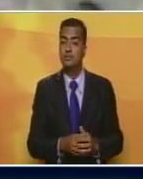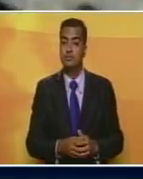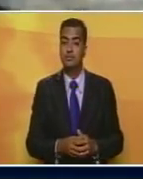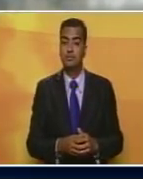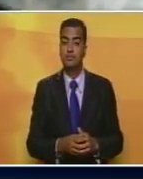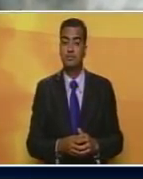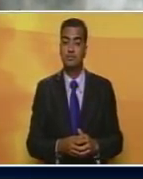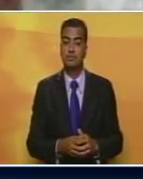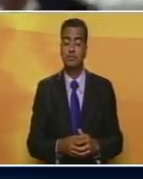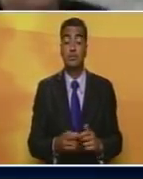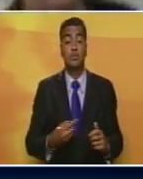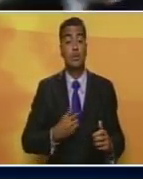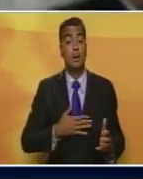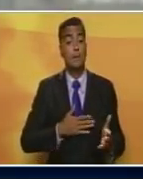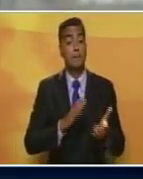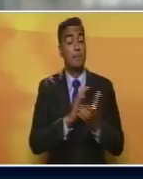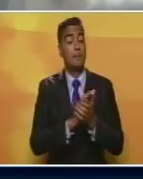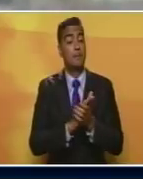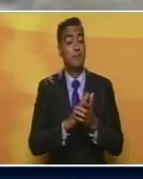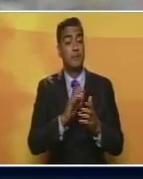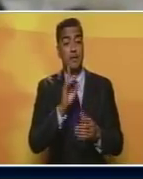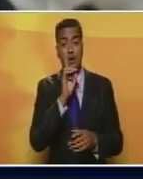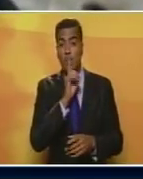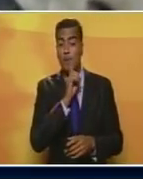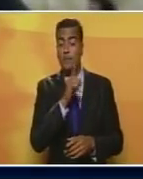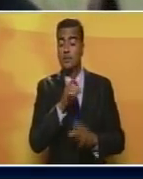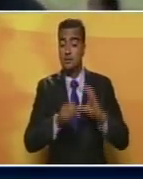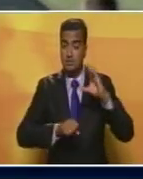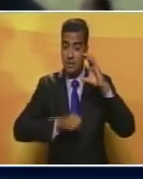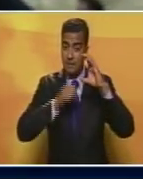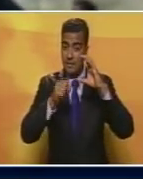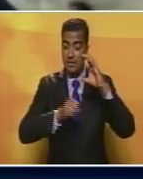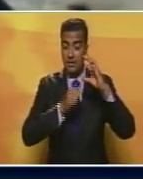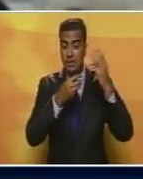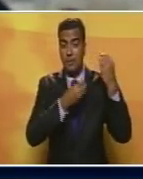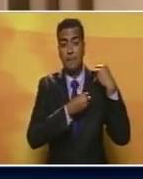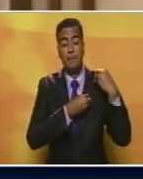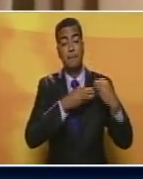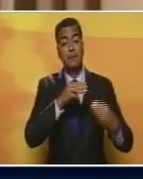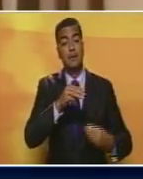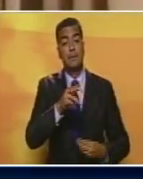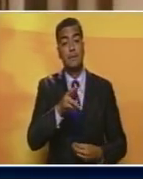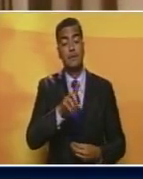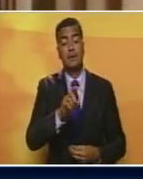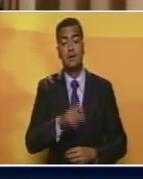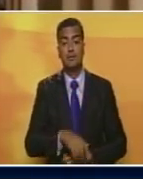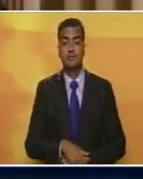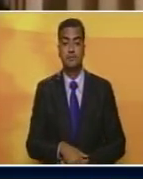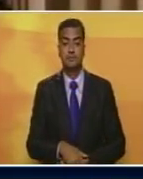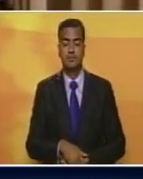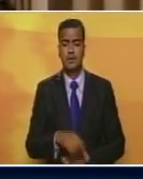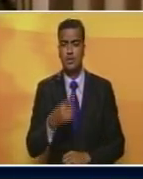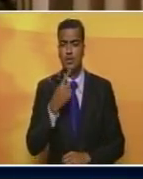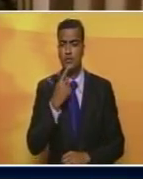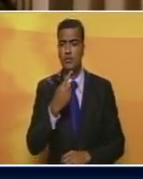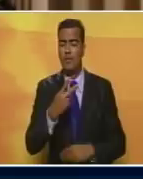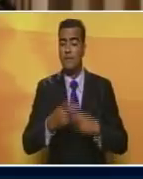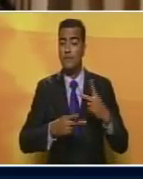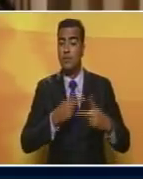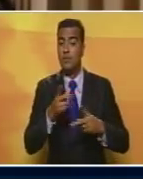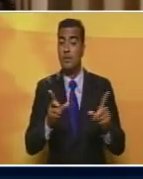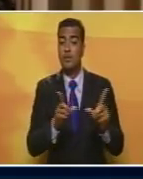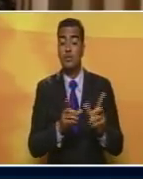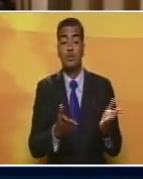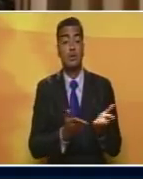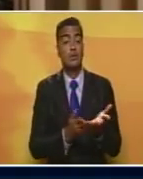Y Tom Hanks dará vida a Fred Rogers. El actor protagonizará una película centrada en el famoso presentador estadounidense de